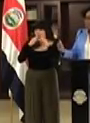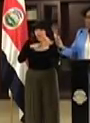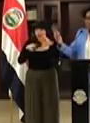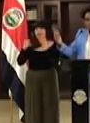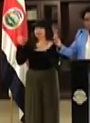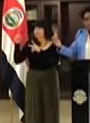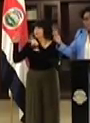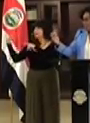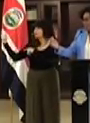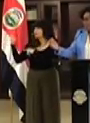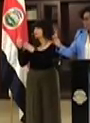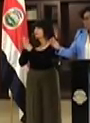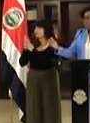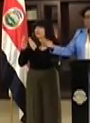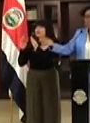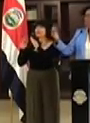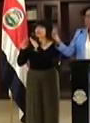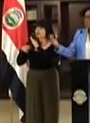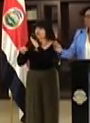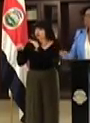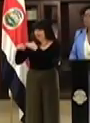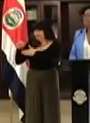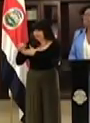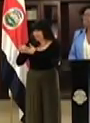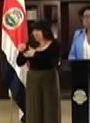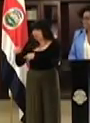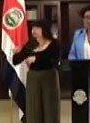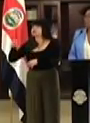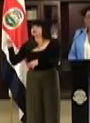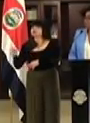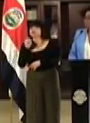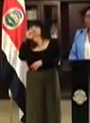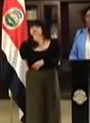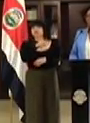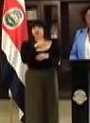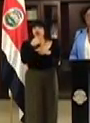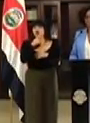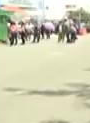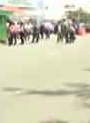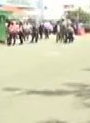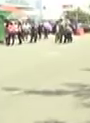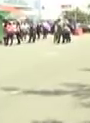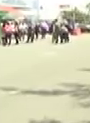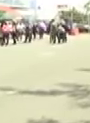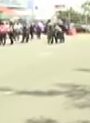Estado costarricense, de igual forma hacia otros organismos